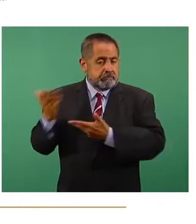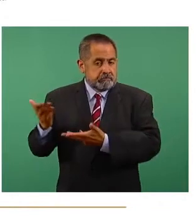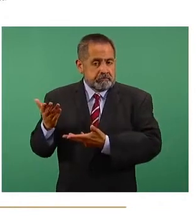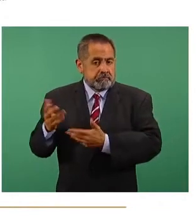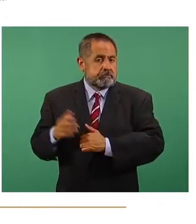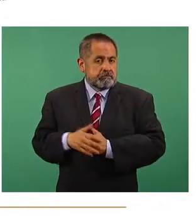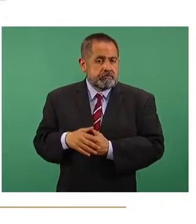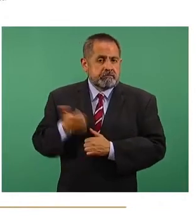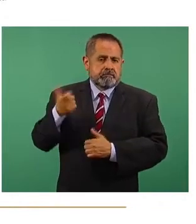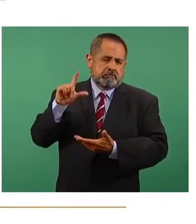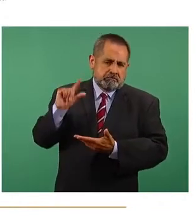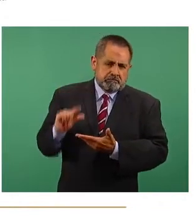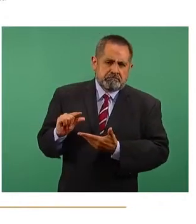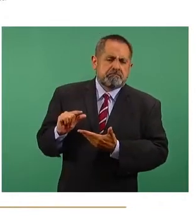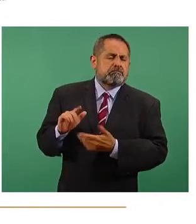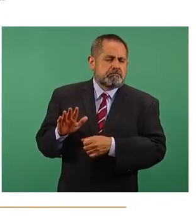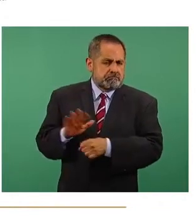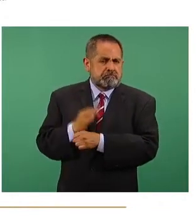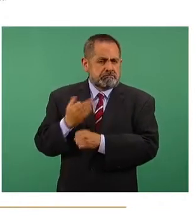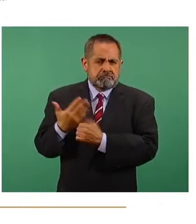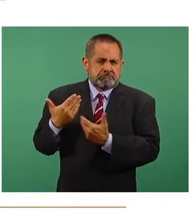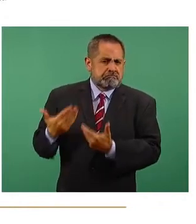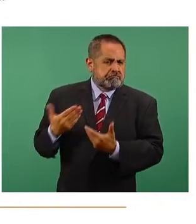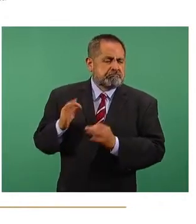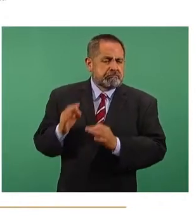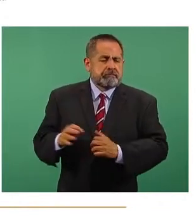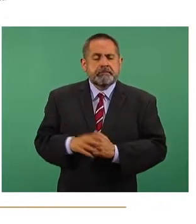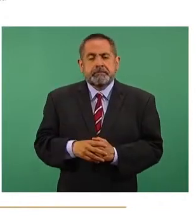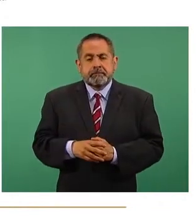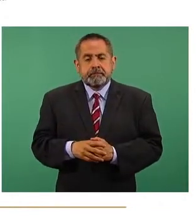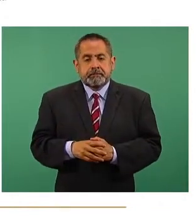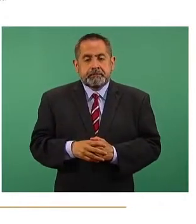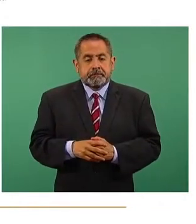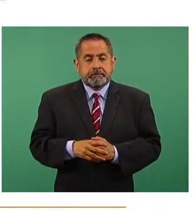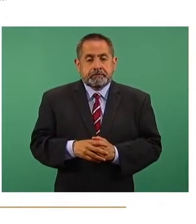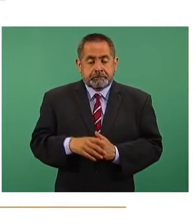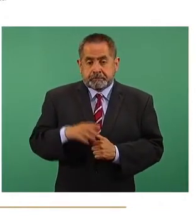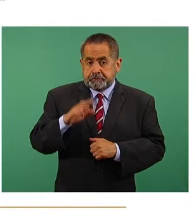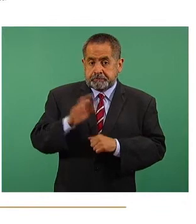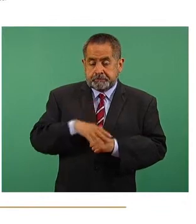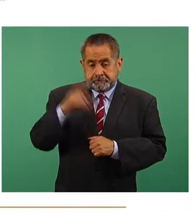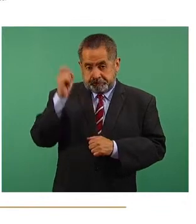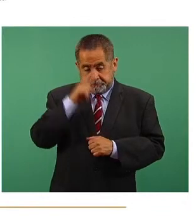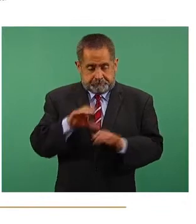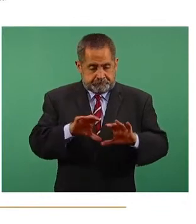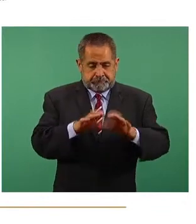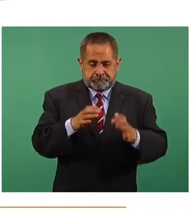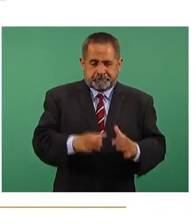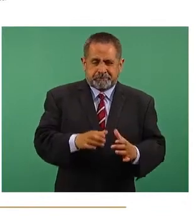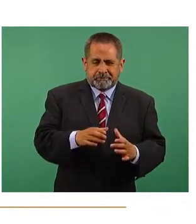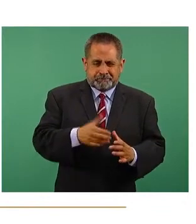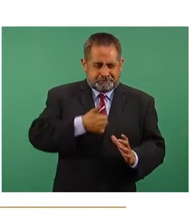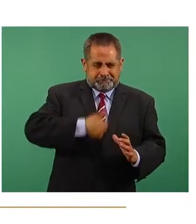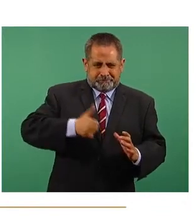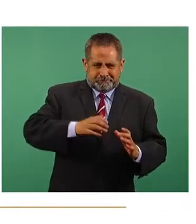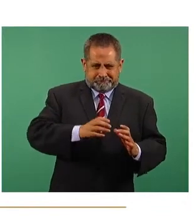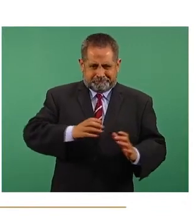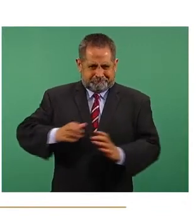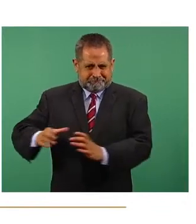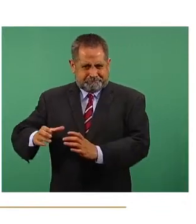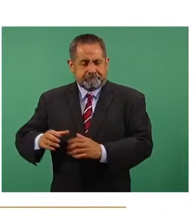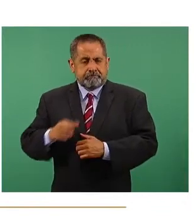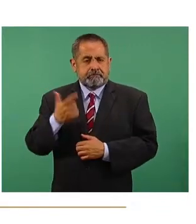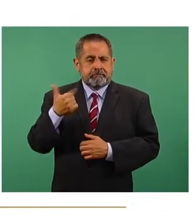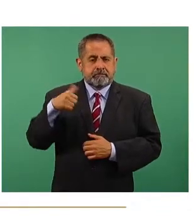pesos con 50 centavos por litro. En los cilindros, que es el que más impacta a las familias en México,